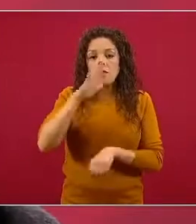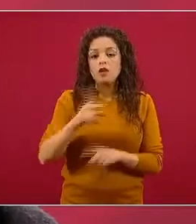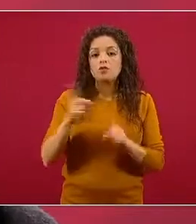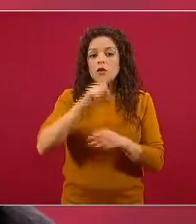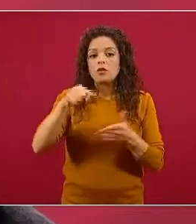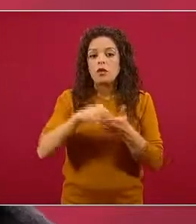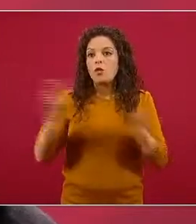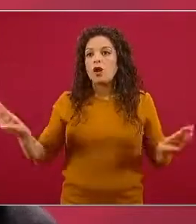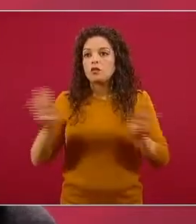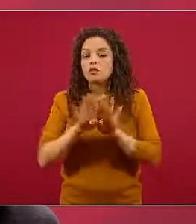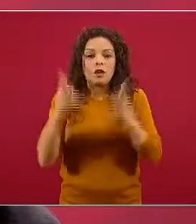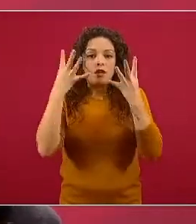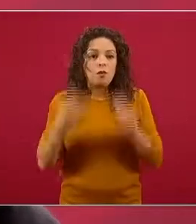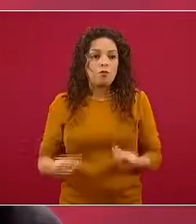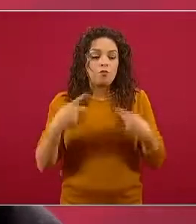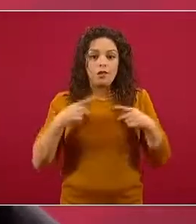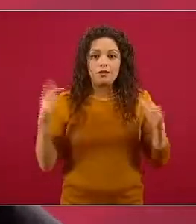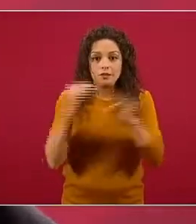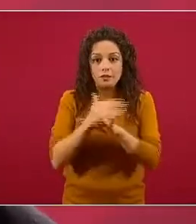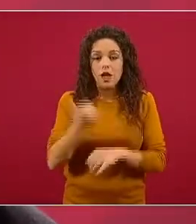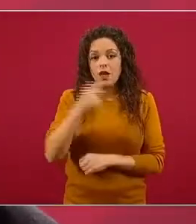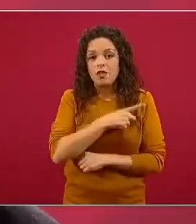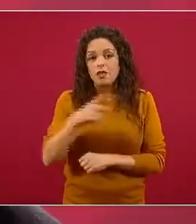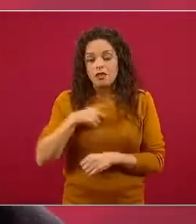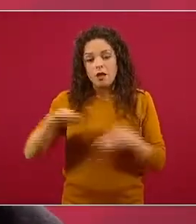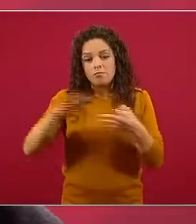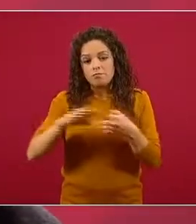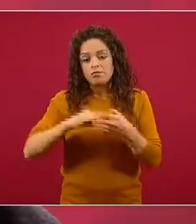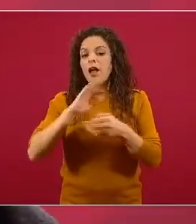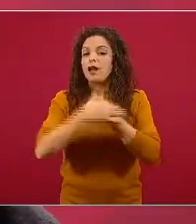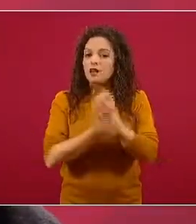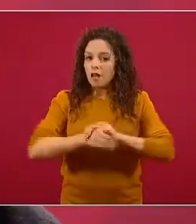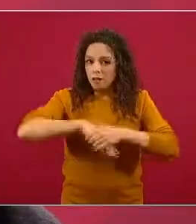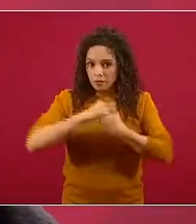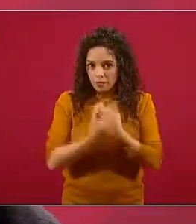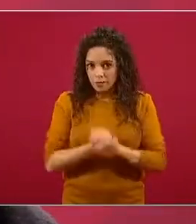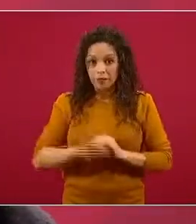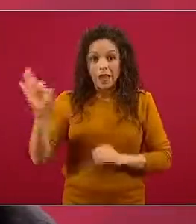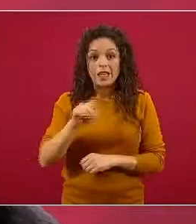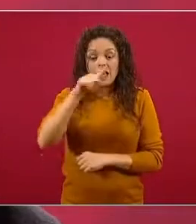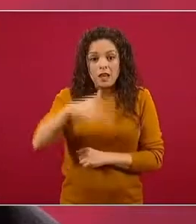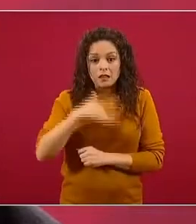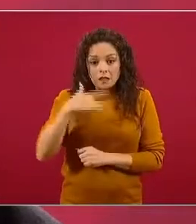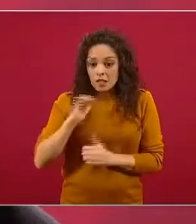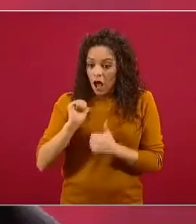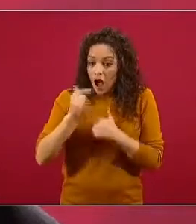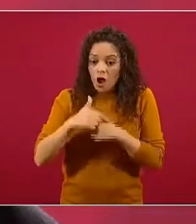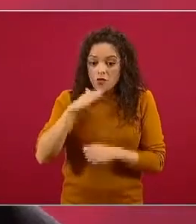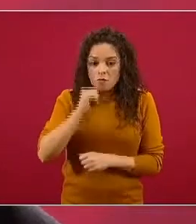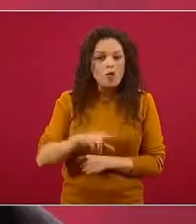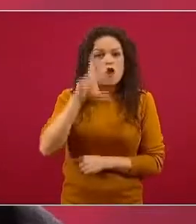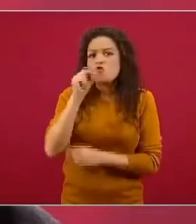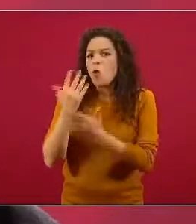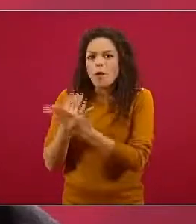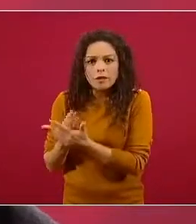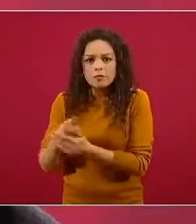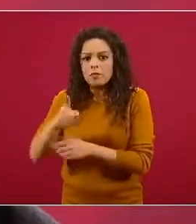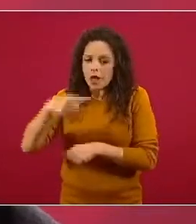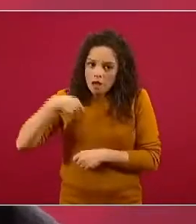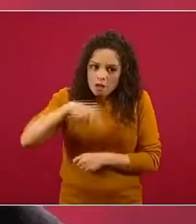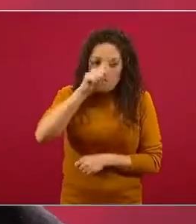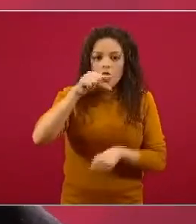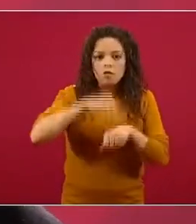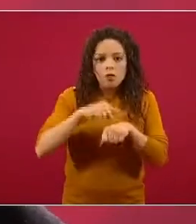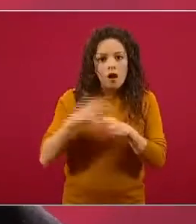públicos cerrados, y lavarnos las manos continuamente. Si tiene síntomas, no se espere, no se espere. Vaya a